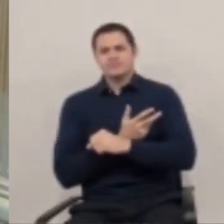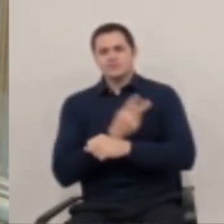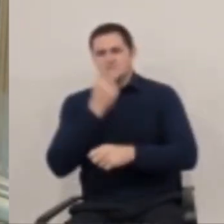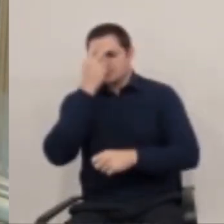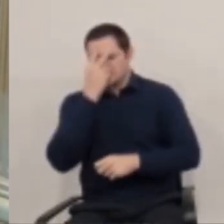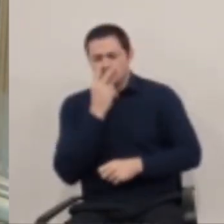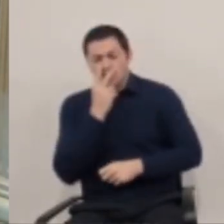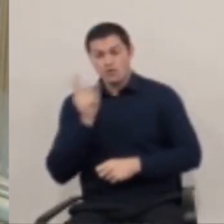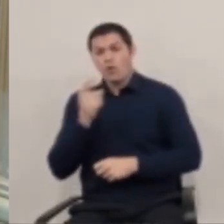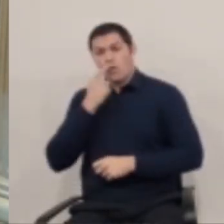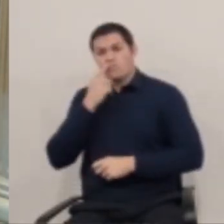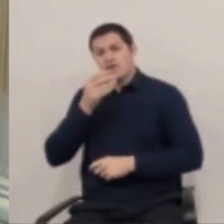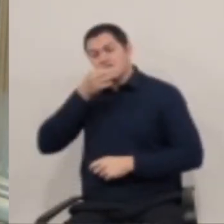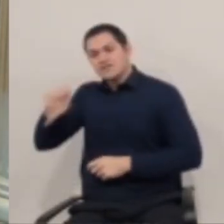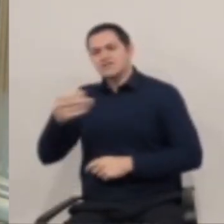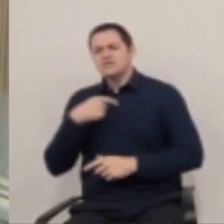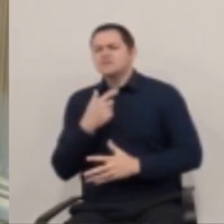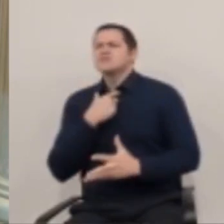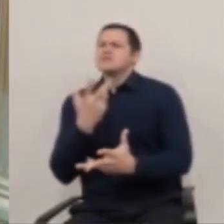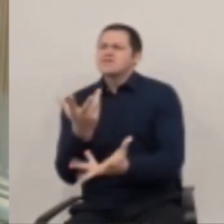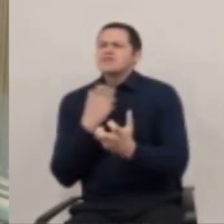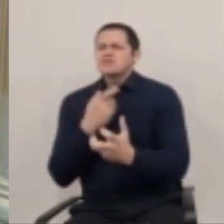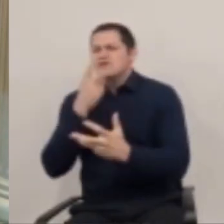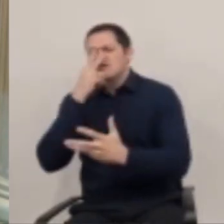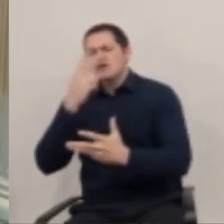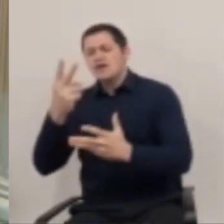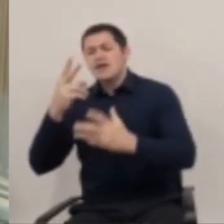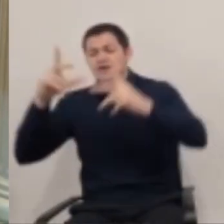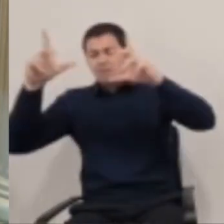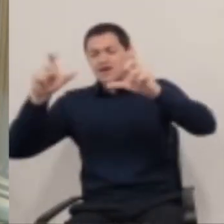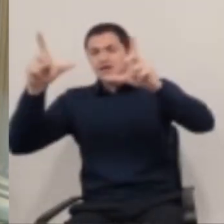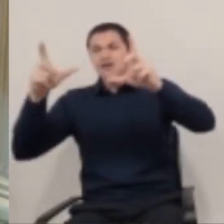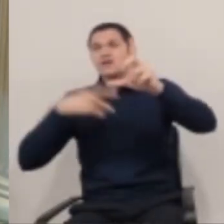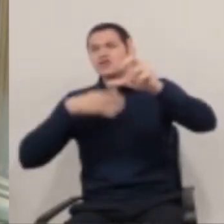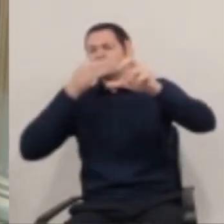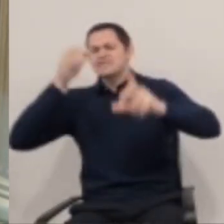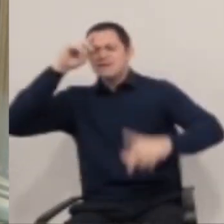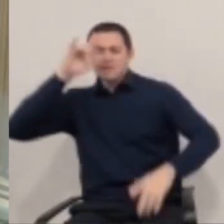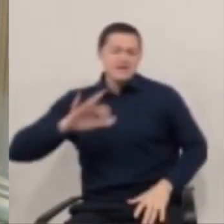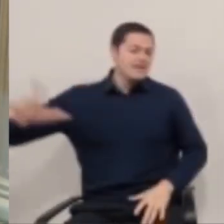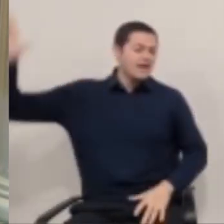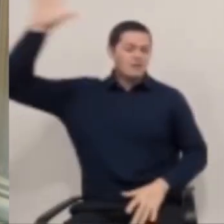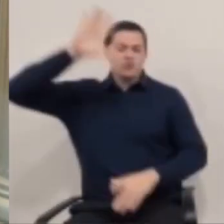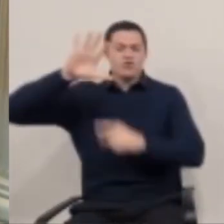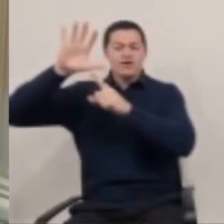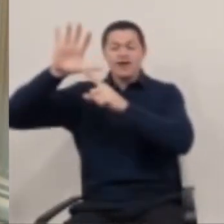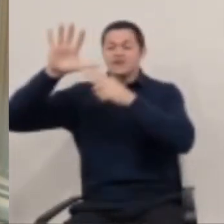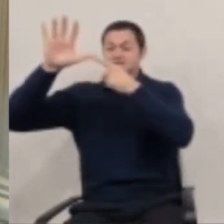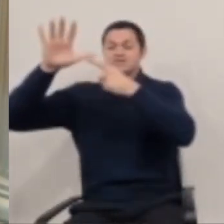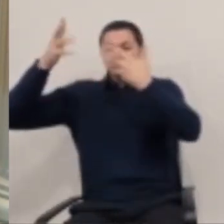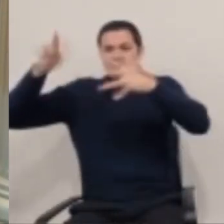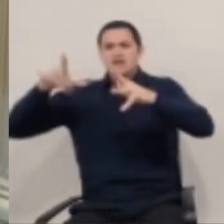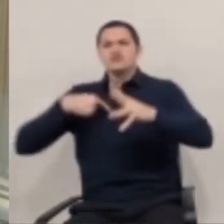Lo que significa el deseo de imágenes es que cuando imaginamos las cosas existimos. No puedo pertenecer a este mundo